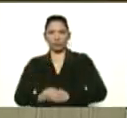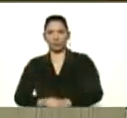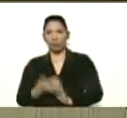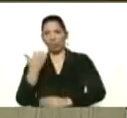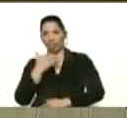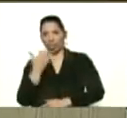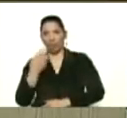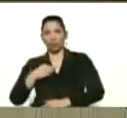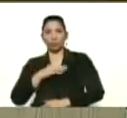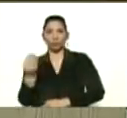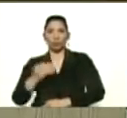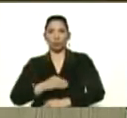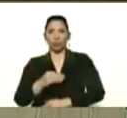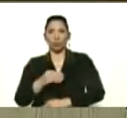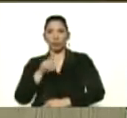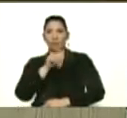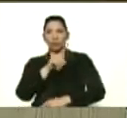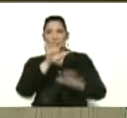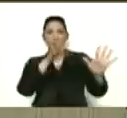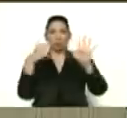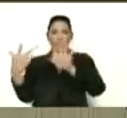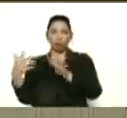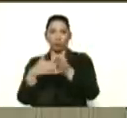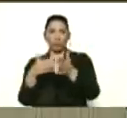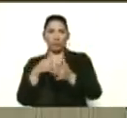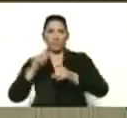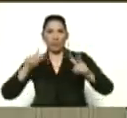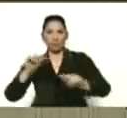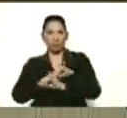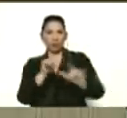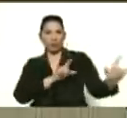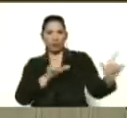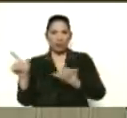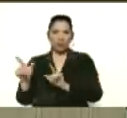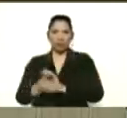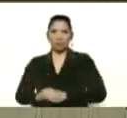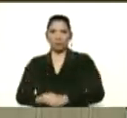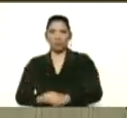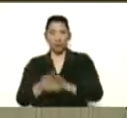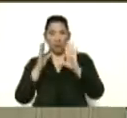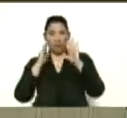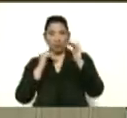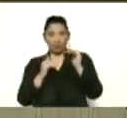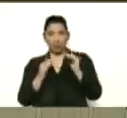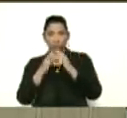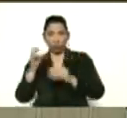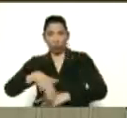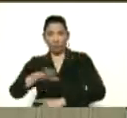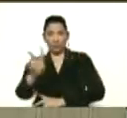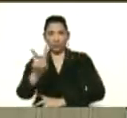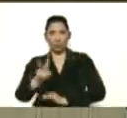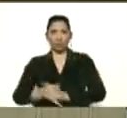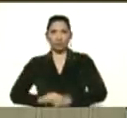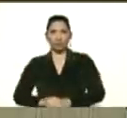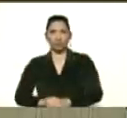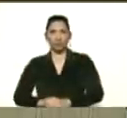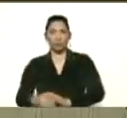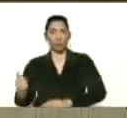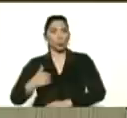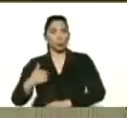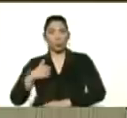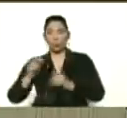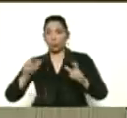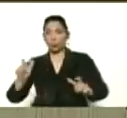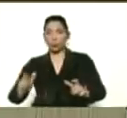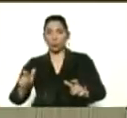Tenemos más de 118 mil personas listas para atender en todo el territorio nacional cualquier persona